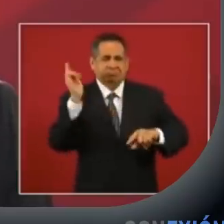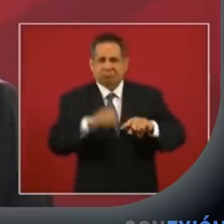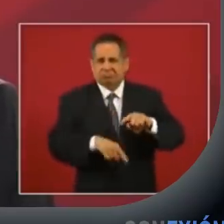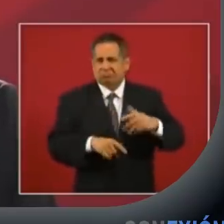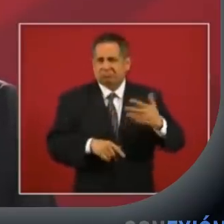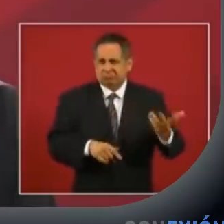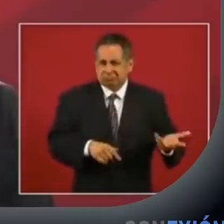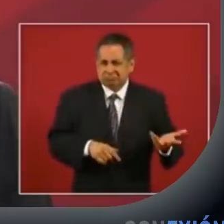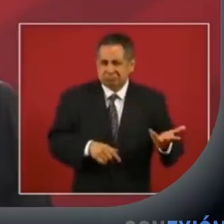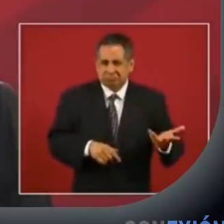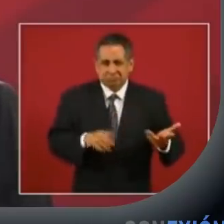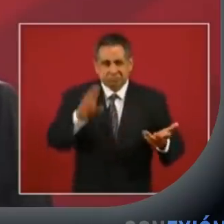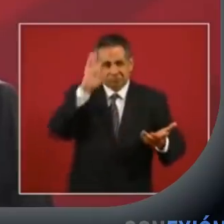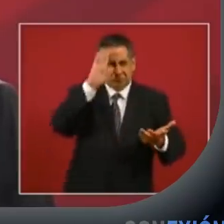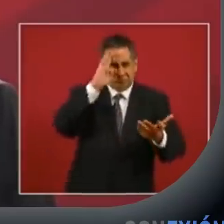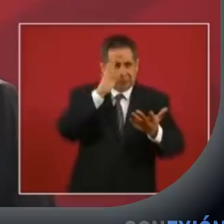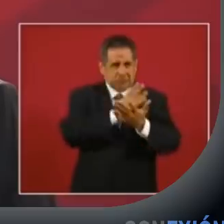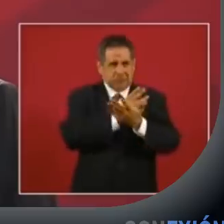que exacerbó